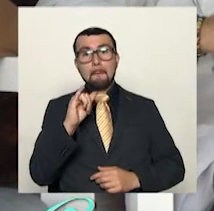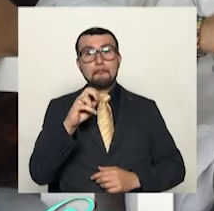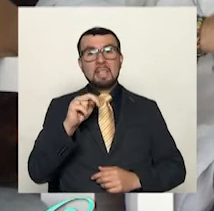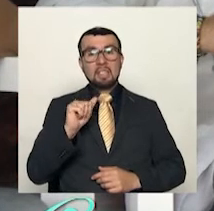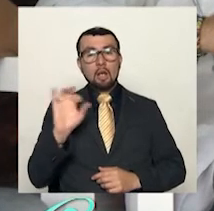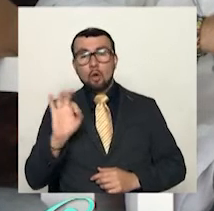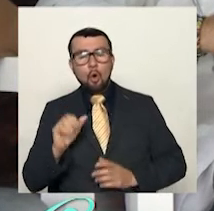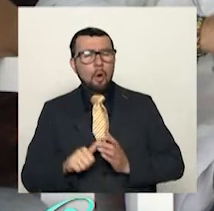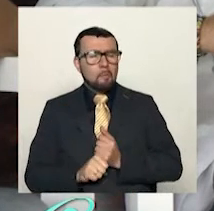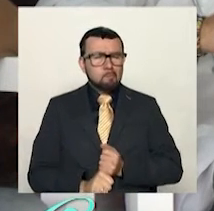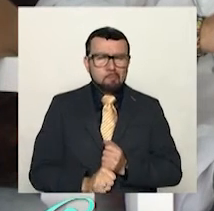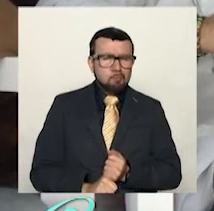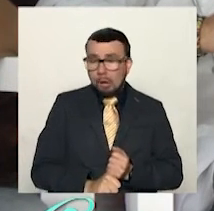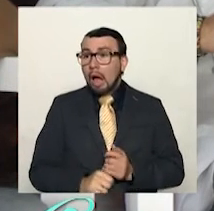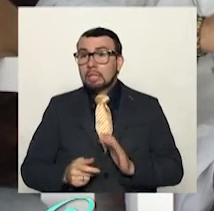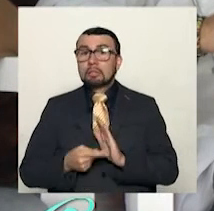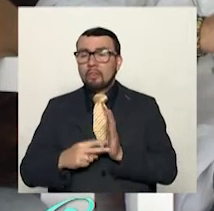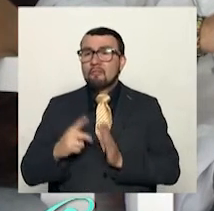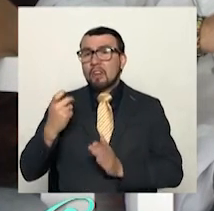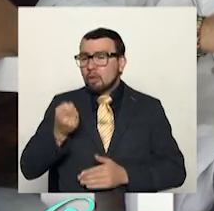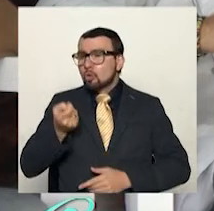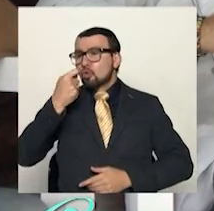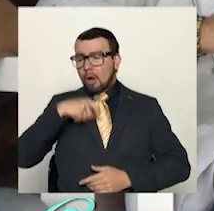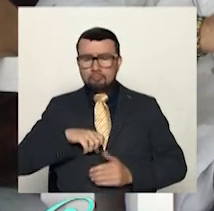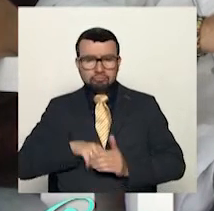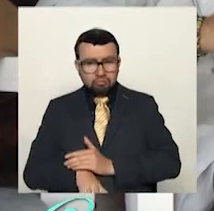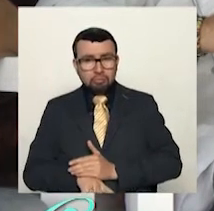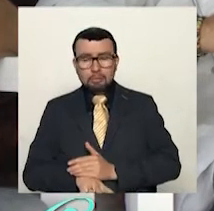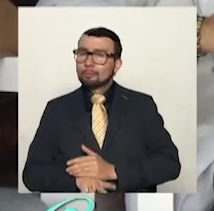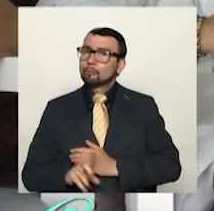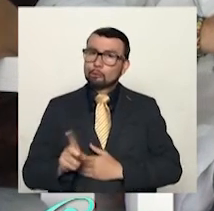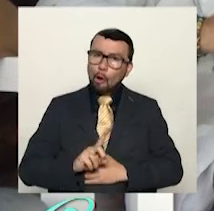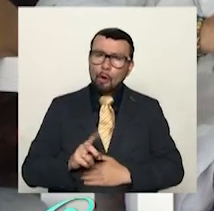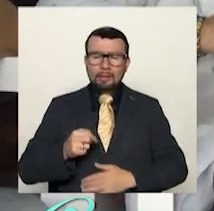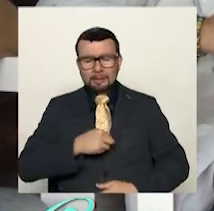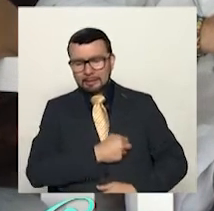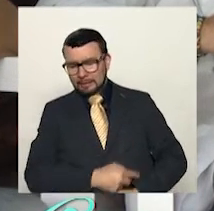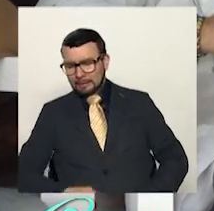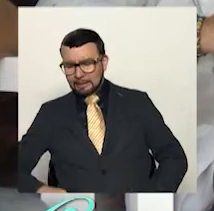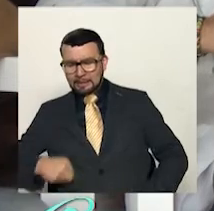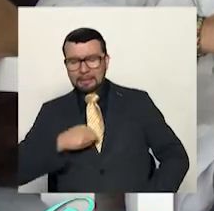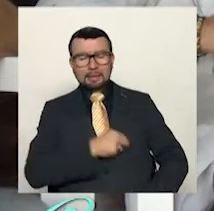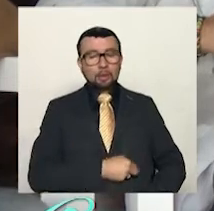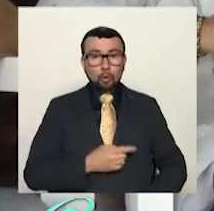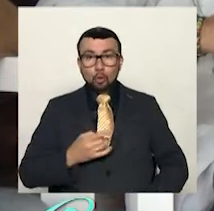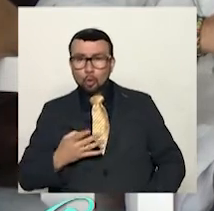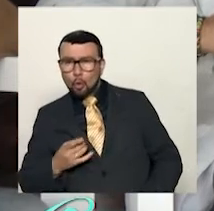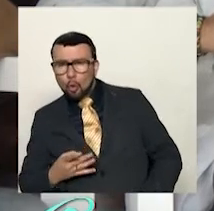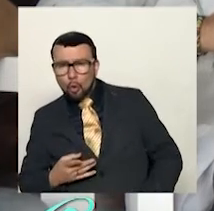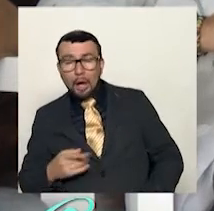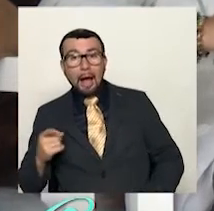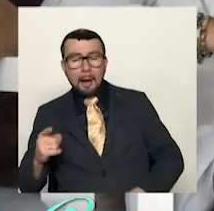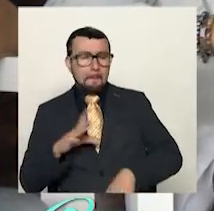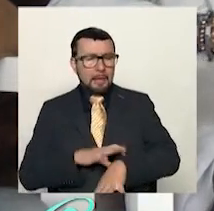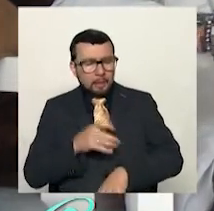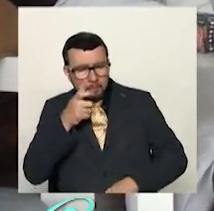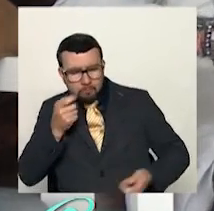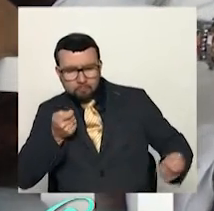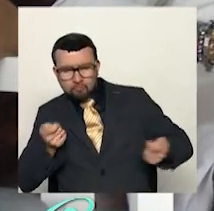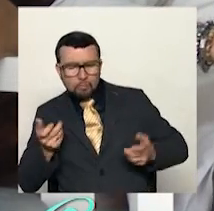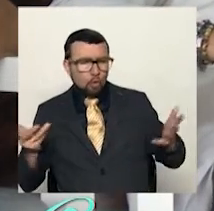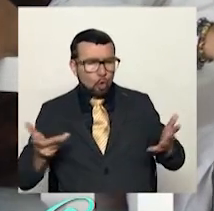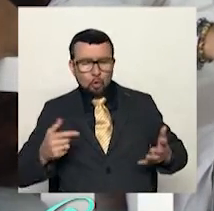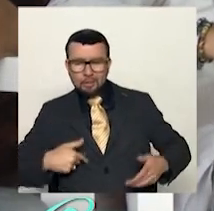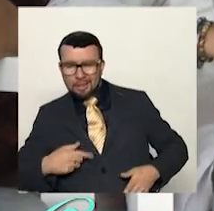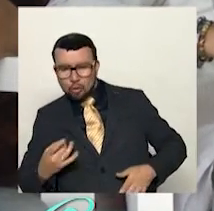laxante. Los dolores abdominales siempre son una causa de mucha confusión a nivel inclusive del médico para hacer un adecuado diagnóstico ante la gran variedad